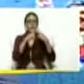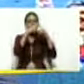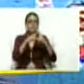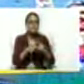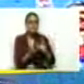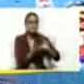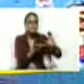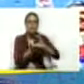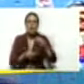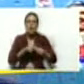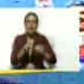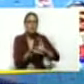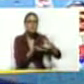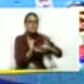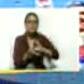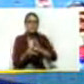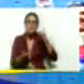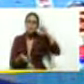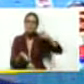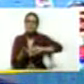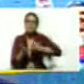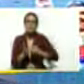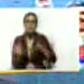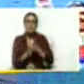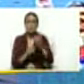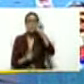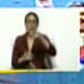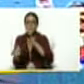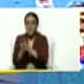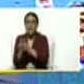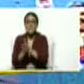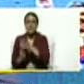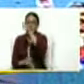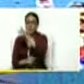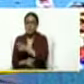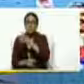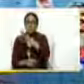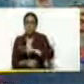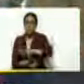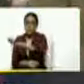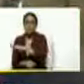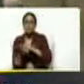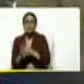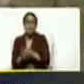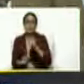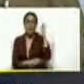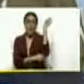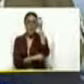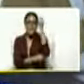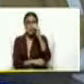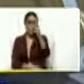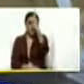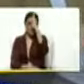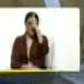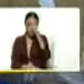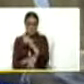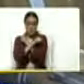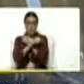para Apure, emprendedores y emprendedoras de Apure, Barinas, Portuguesa.